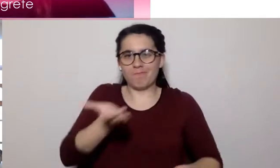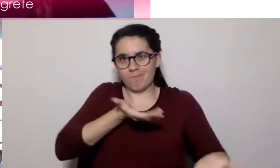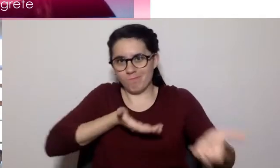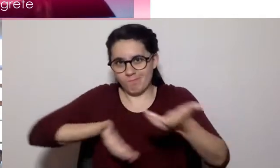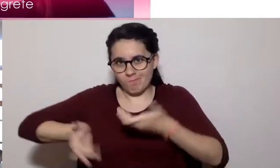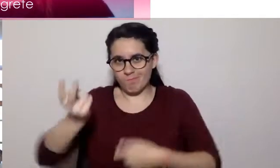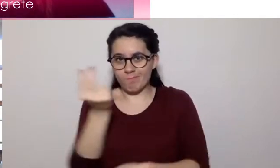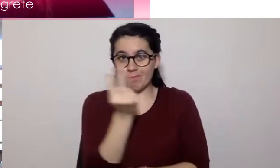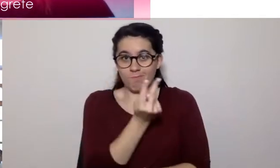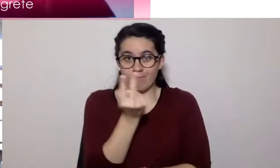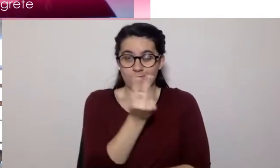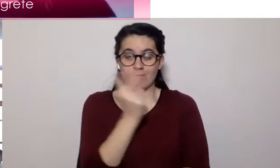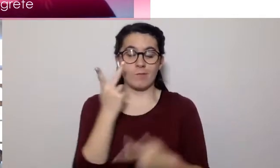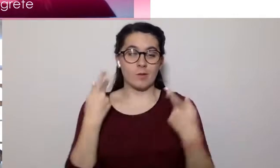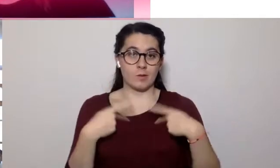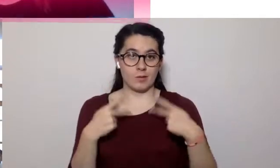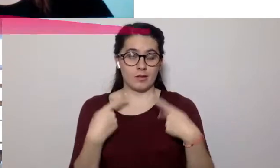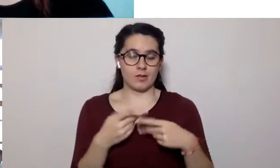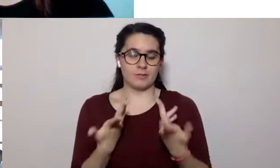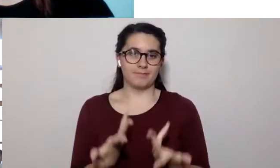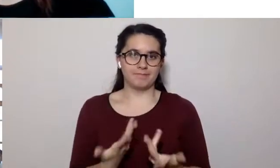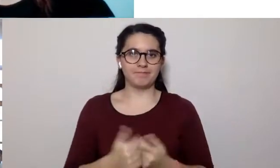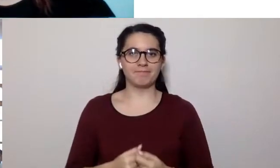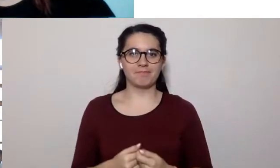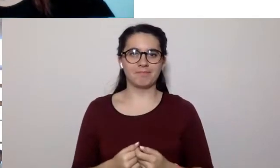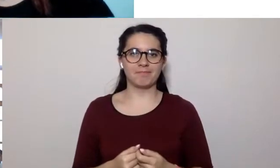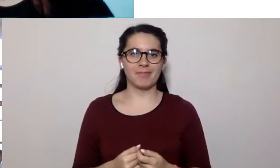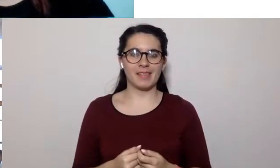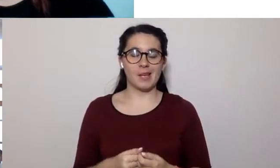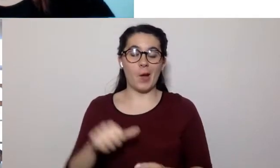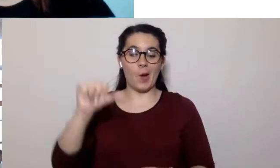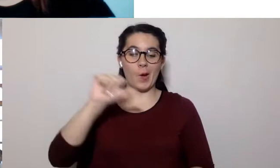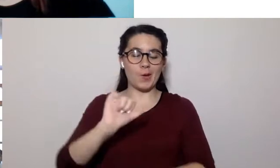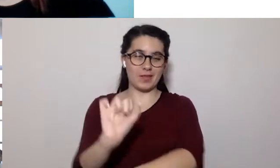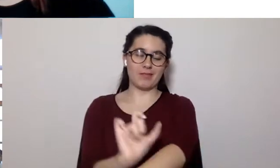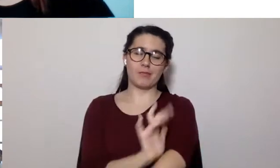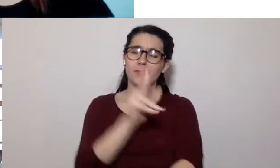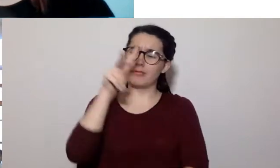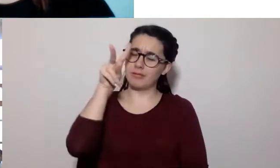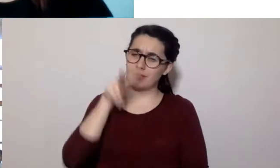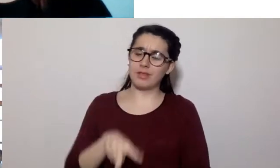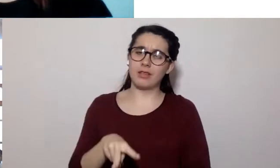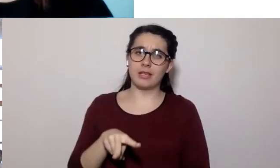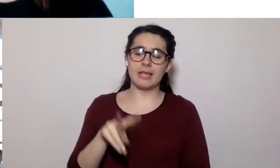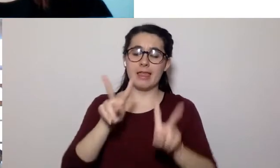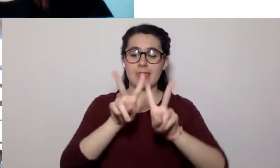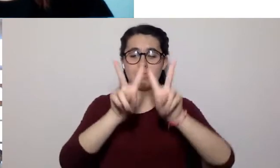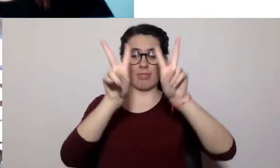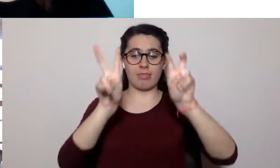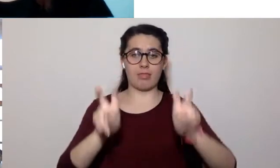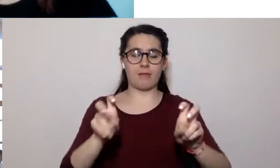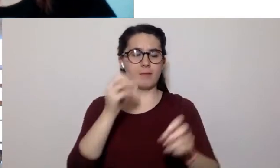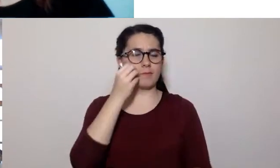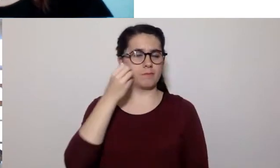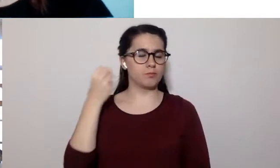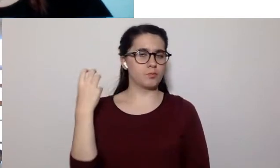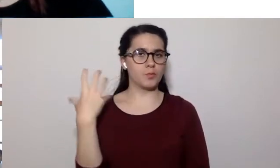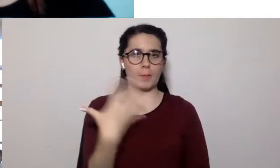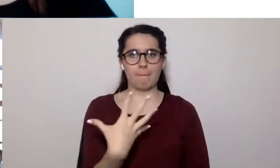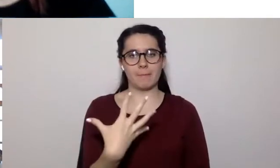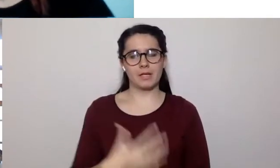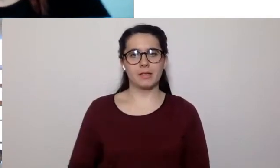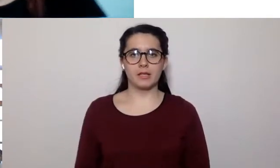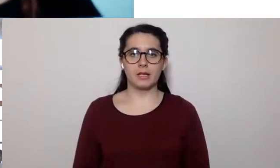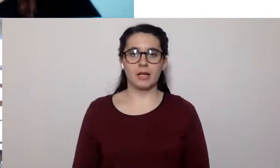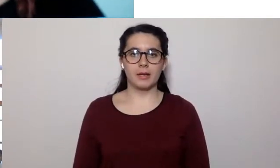no habíamos podido coincidir. Entonces, estoy muy emocionada. La verdad es que hoy tenemos un tema muy padre. Herramientas de ayuda